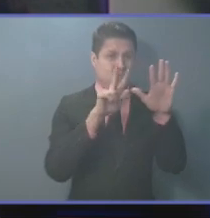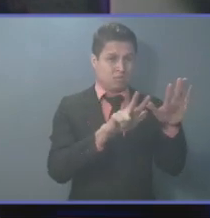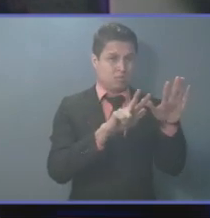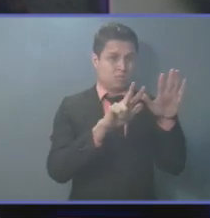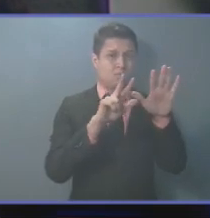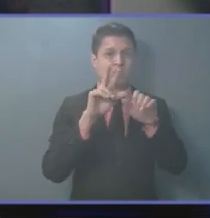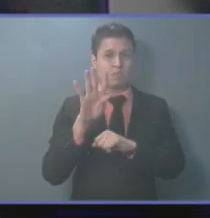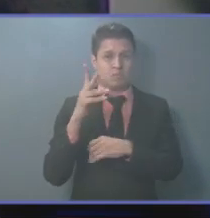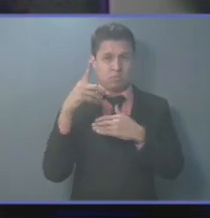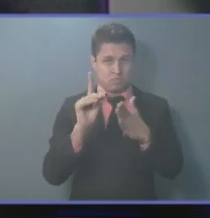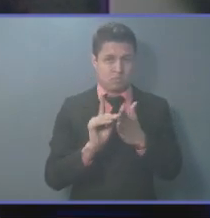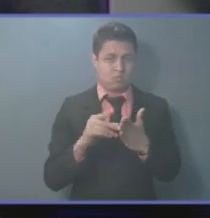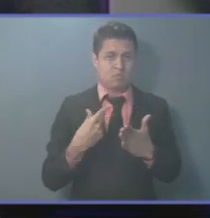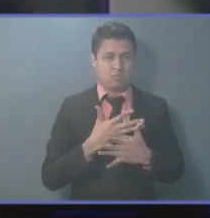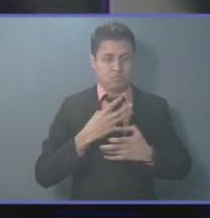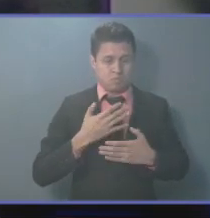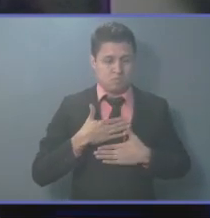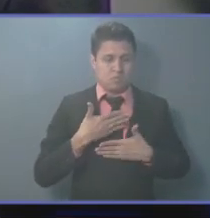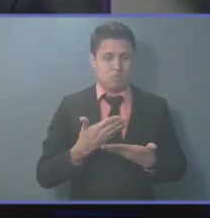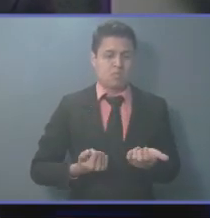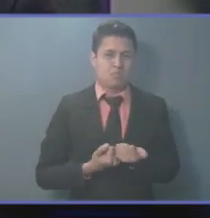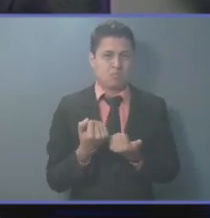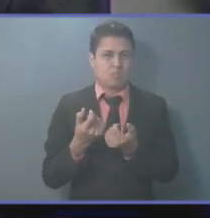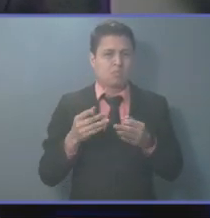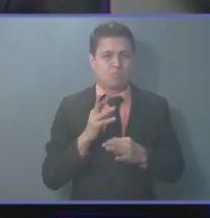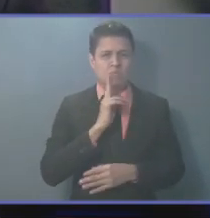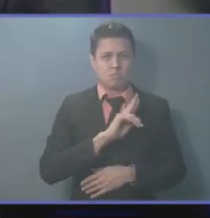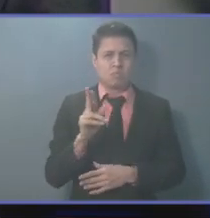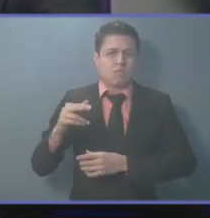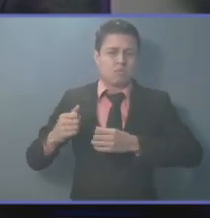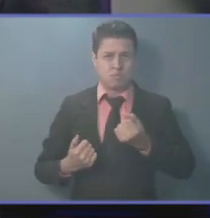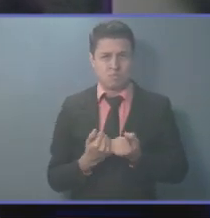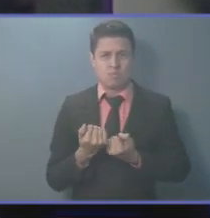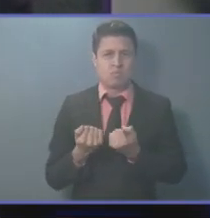84 diputados, les estamos respondiendo.